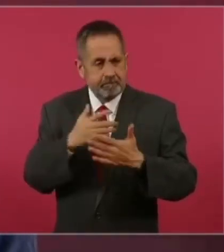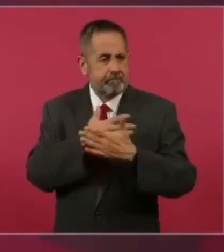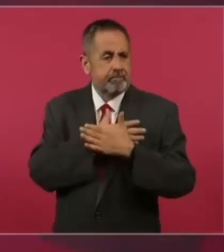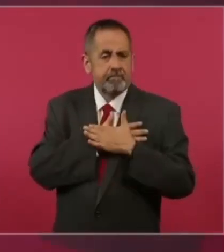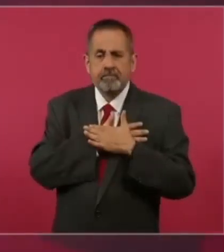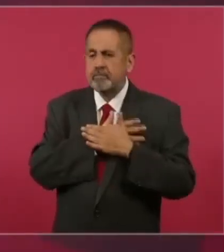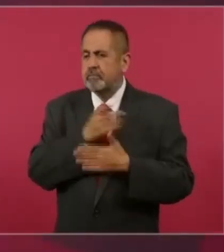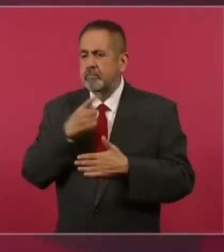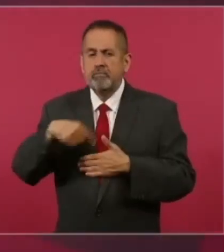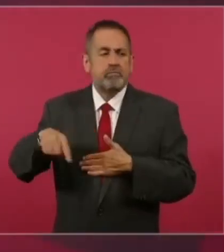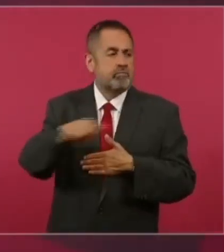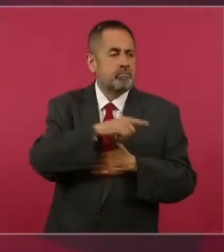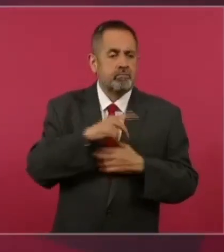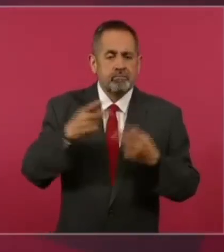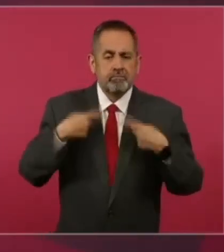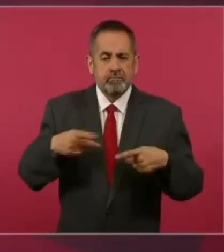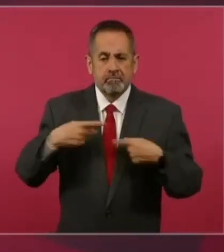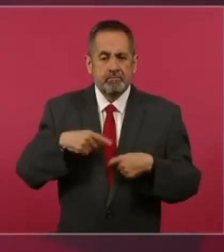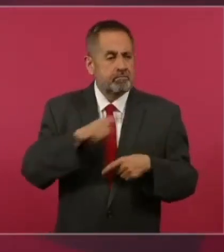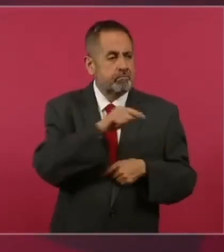amor al prójimo,